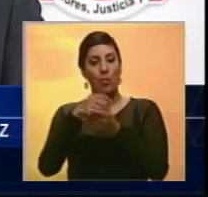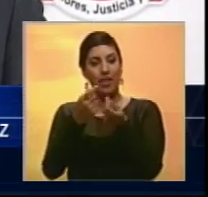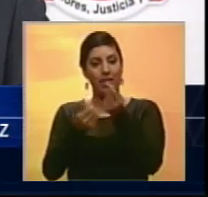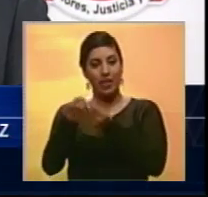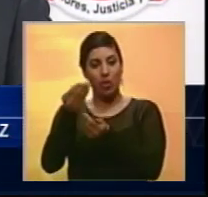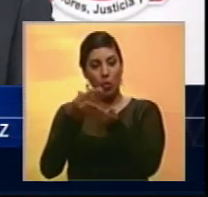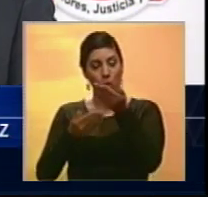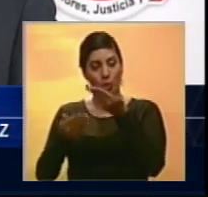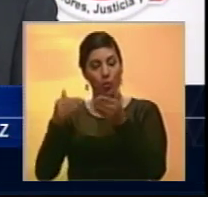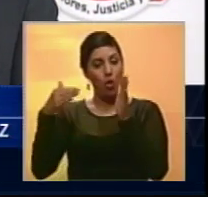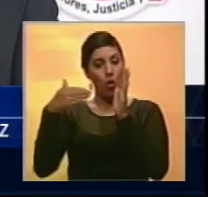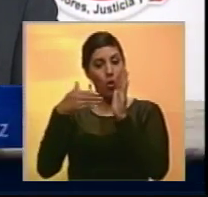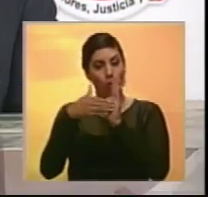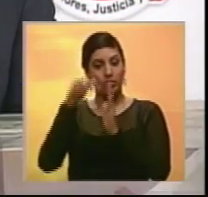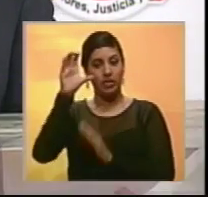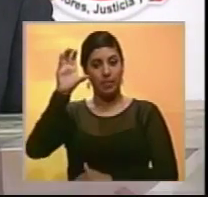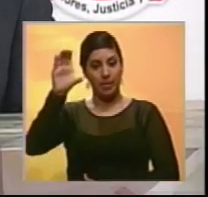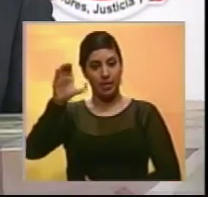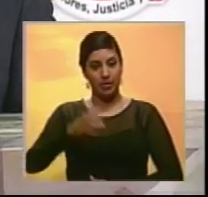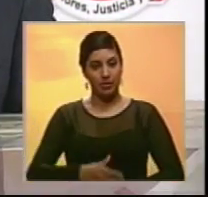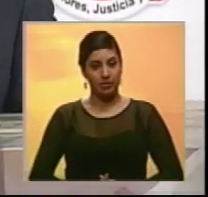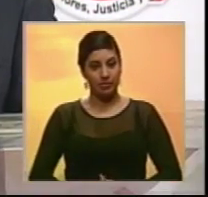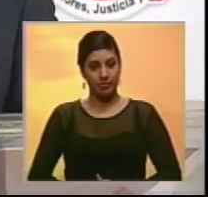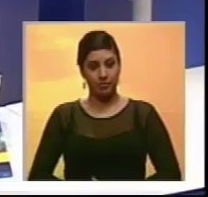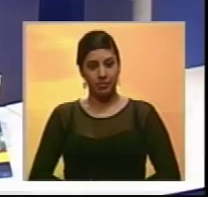financiero contra nuestro país.